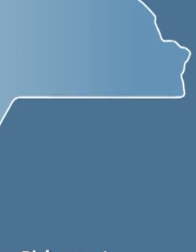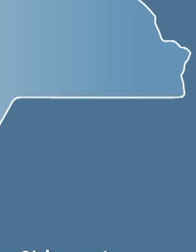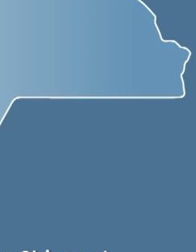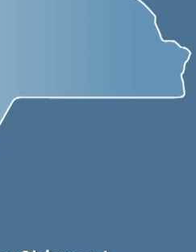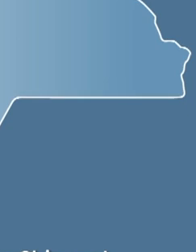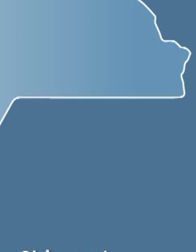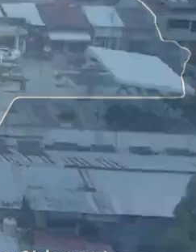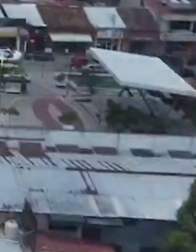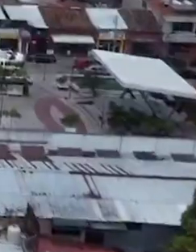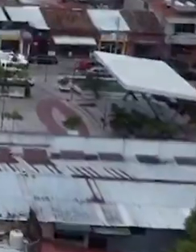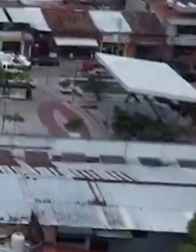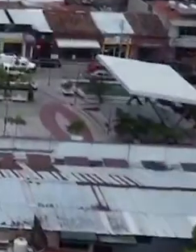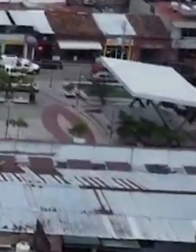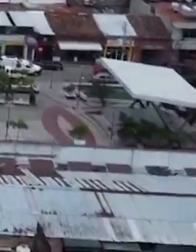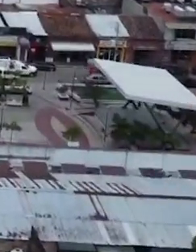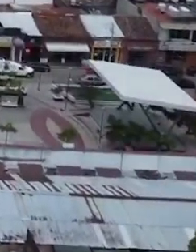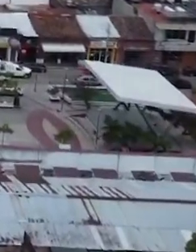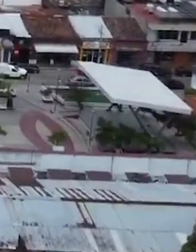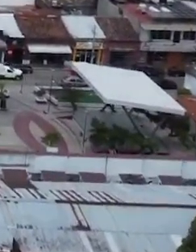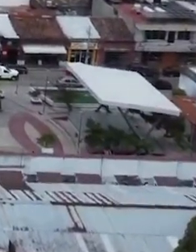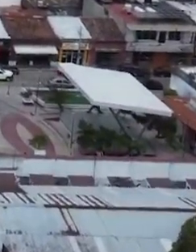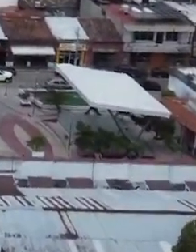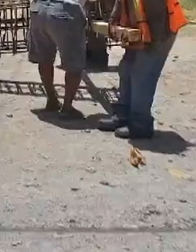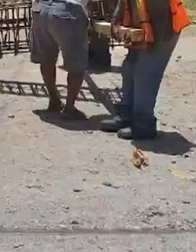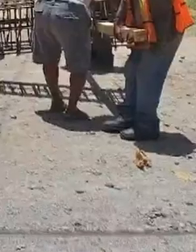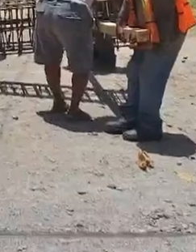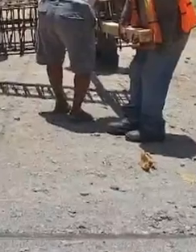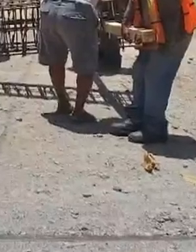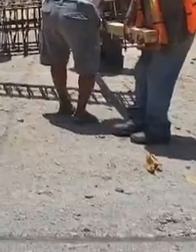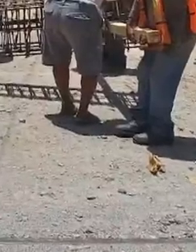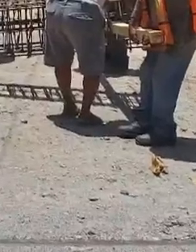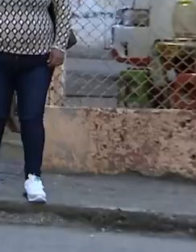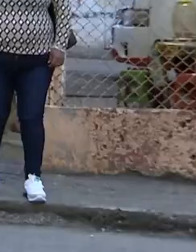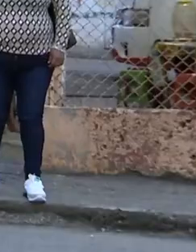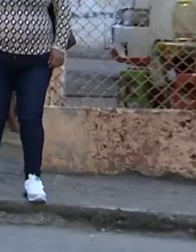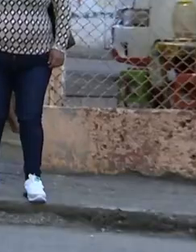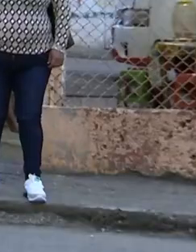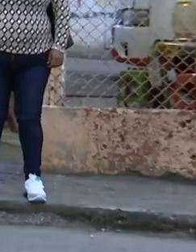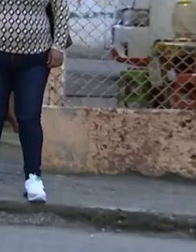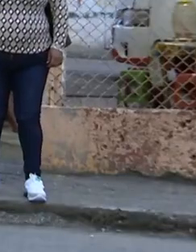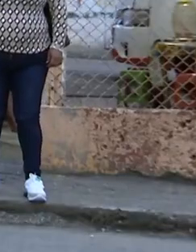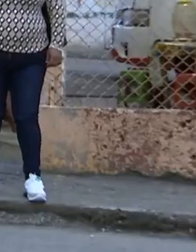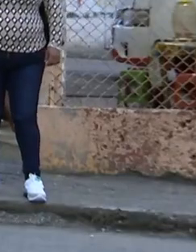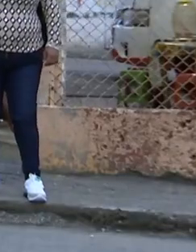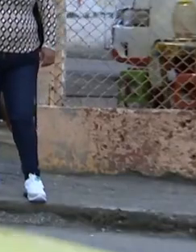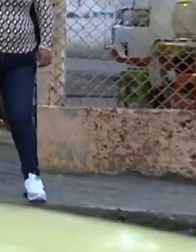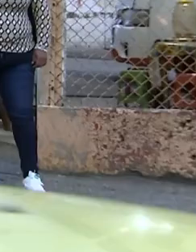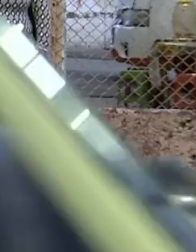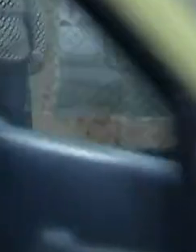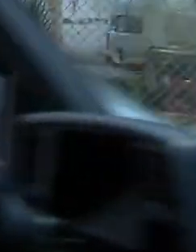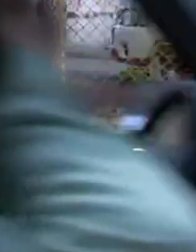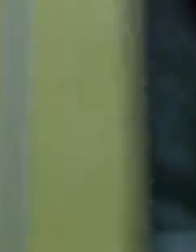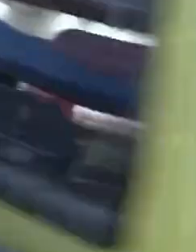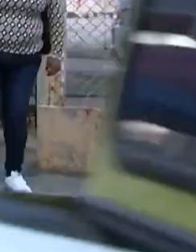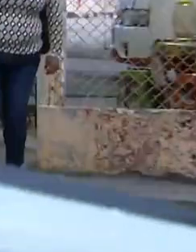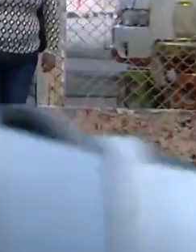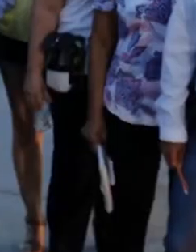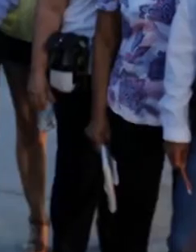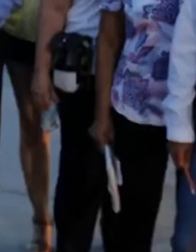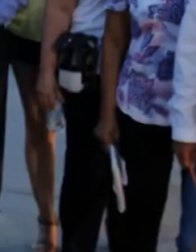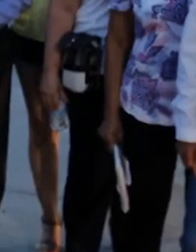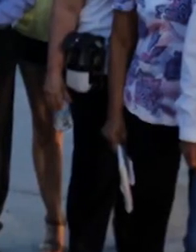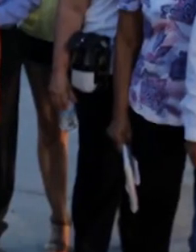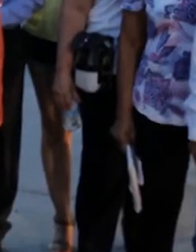Oaxaca. Estas acciones se acompañan de un impulso para mejorar la calidad de vida de la población.